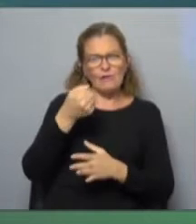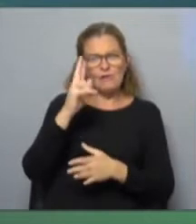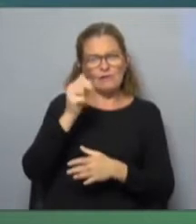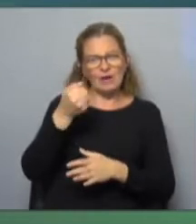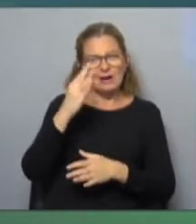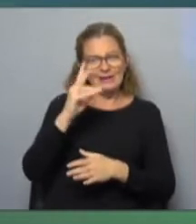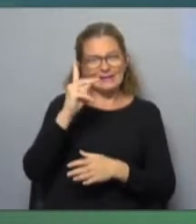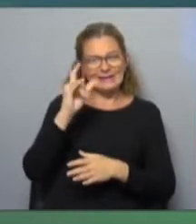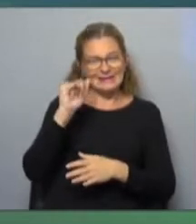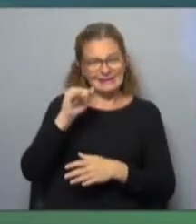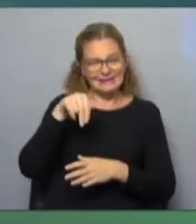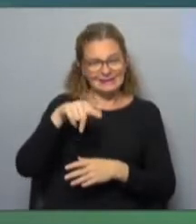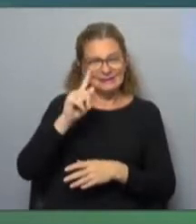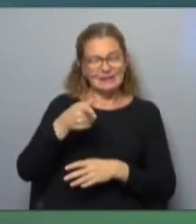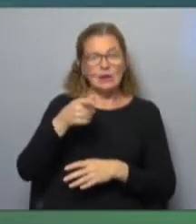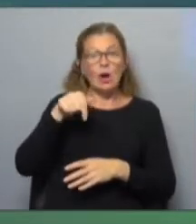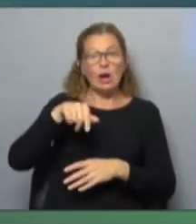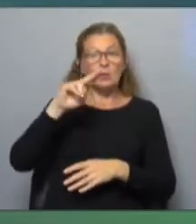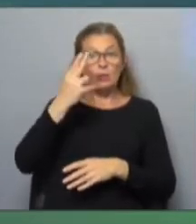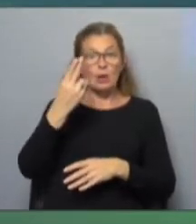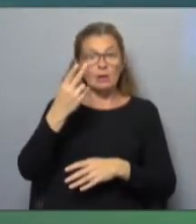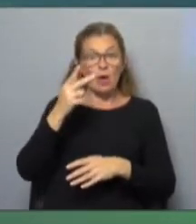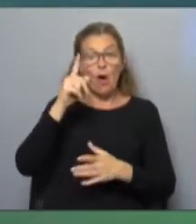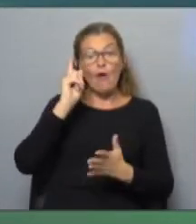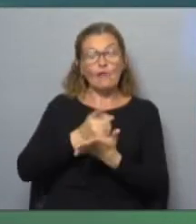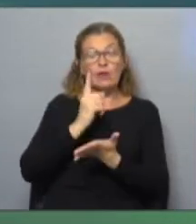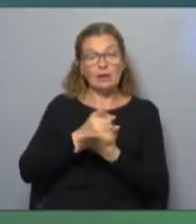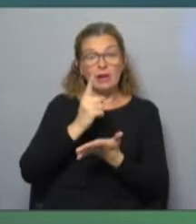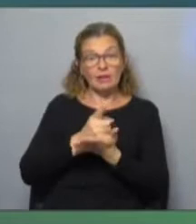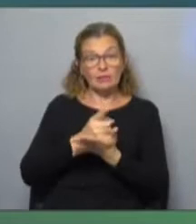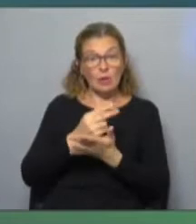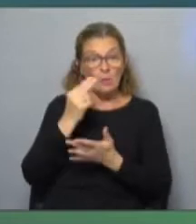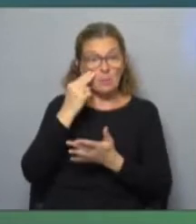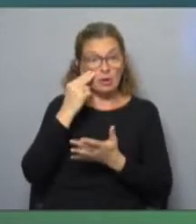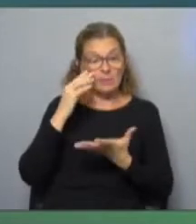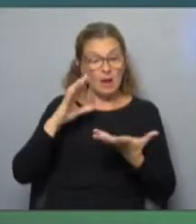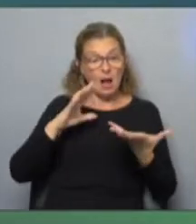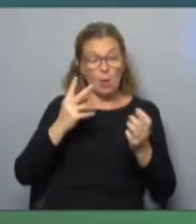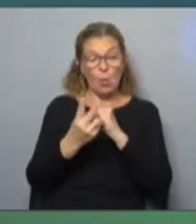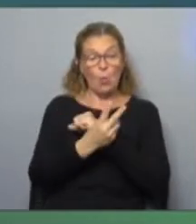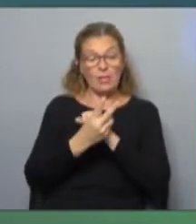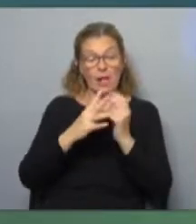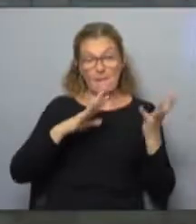que se dice es que el Estado tiene la obligación de impedir daños graves o irreversibles al medio ambiente.